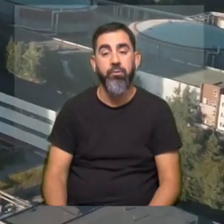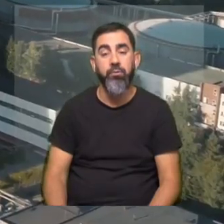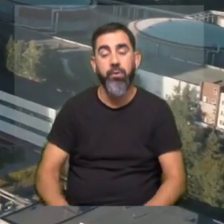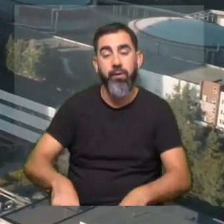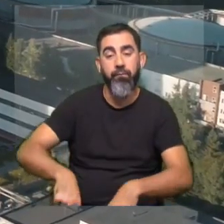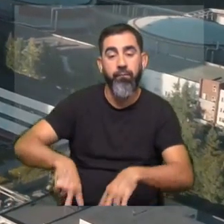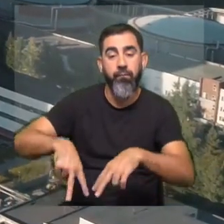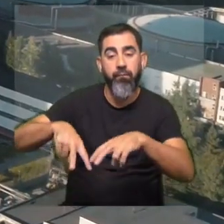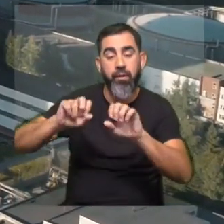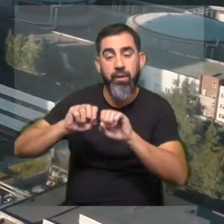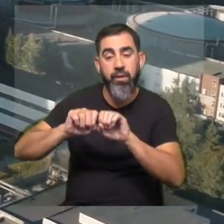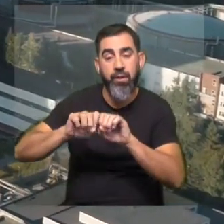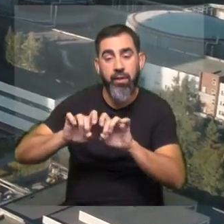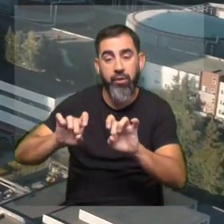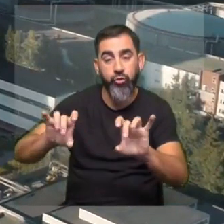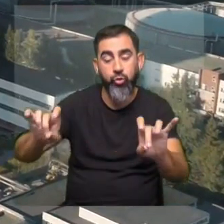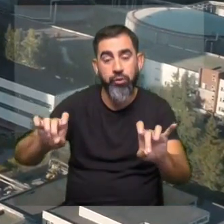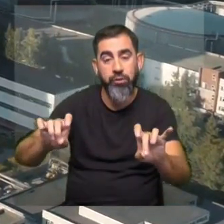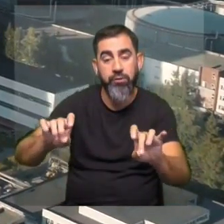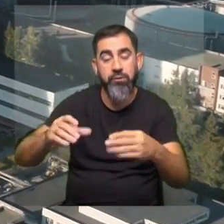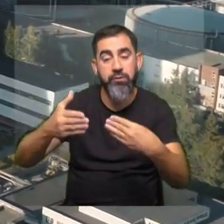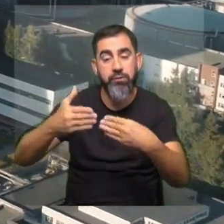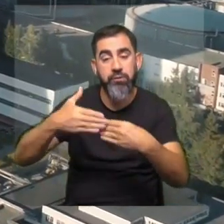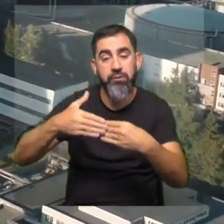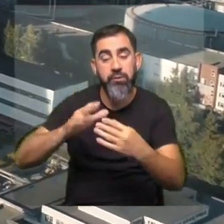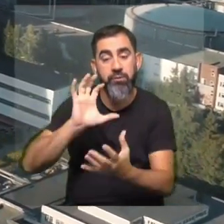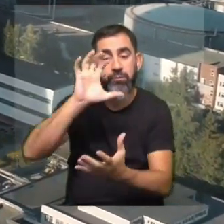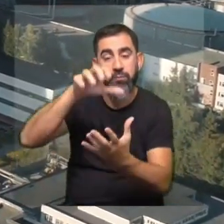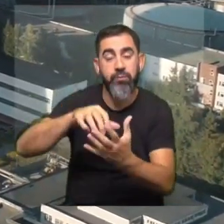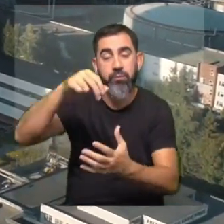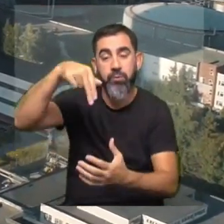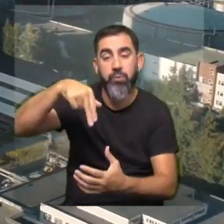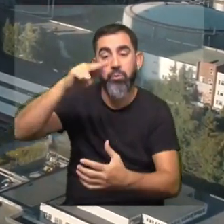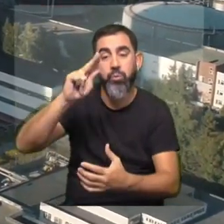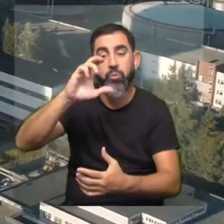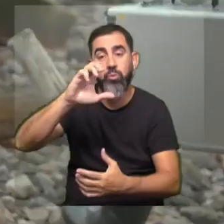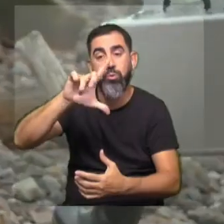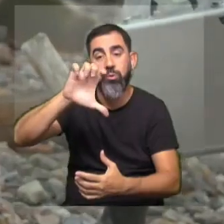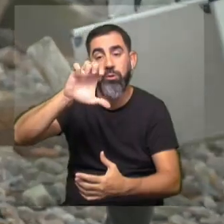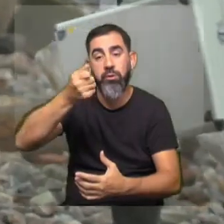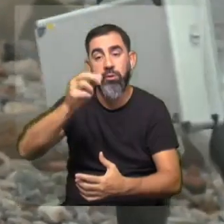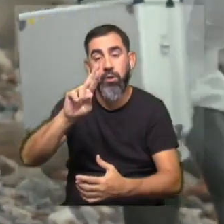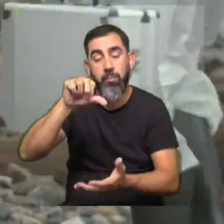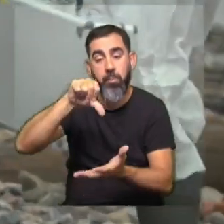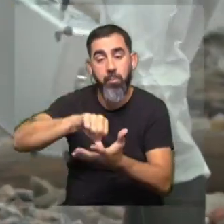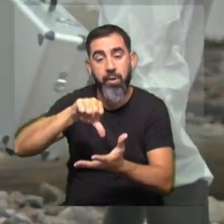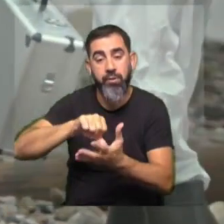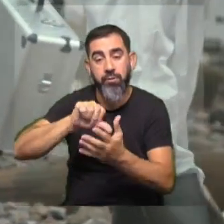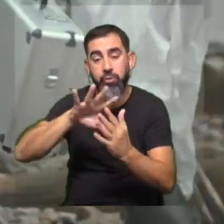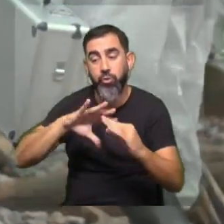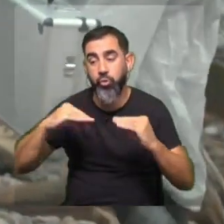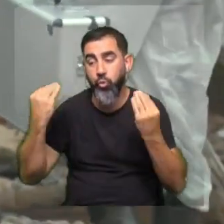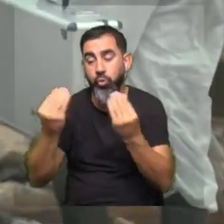Estudios epidemiológicos realizados en el entorno de las centrales nucleares de varios países, que abarcaron un radio de